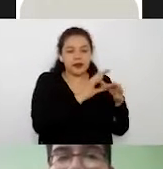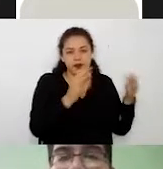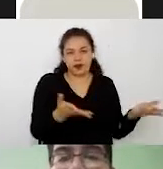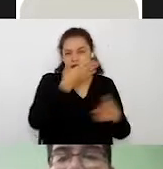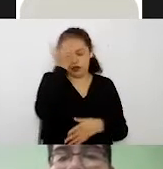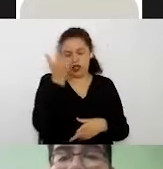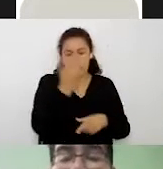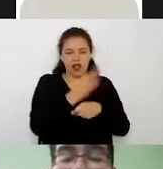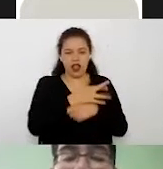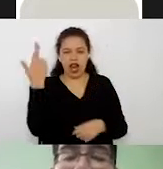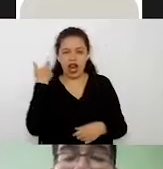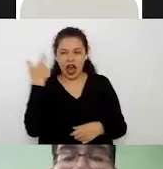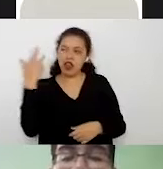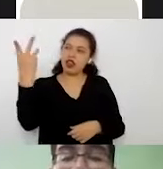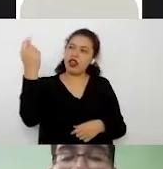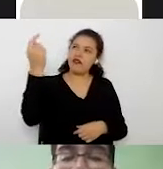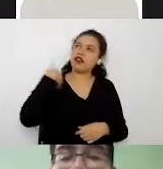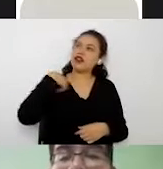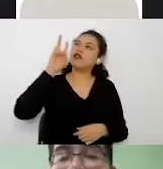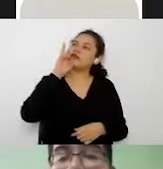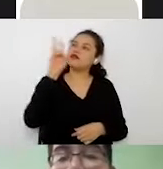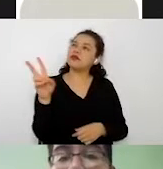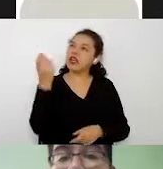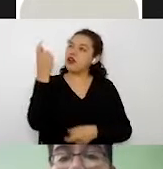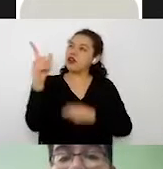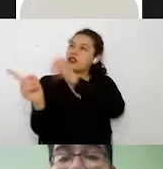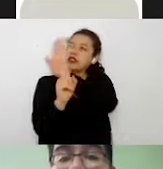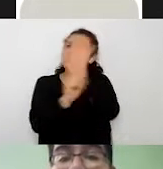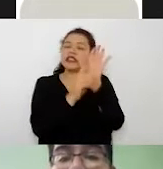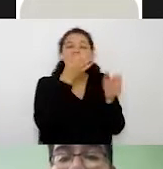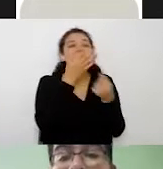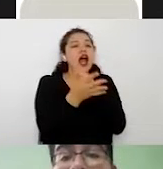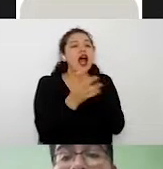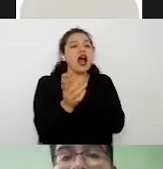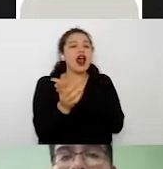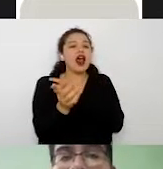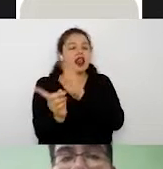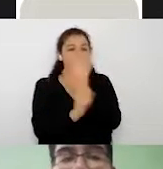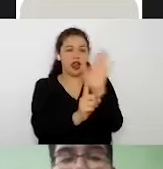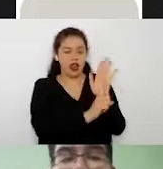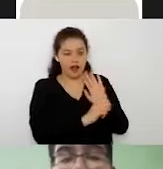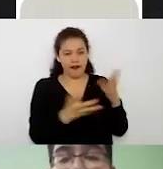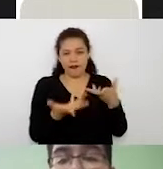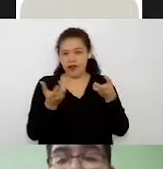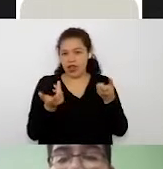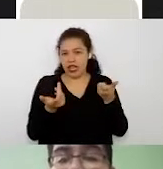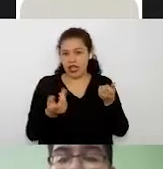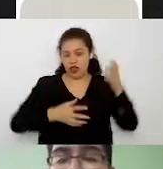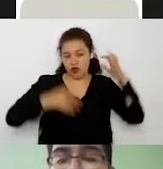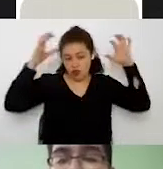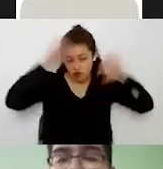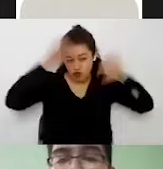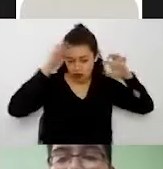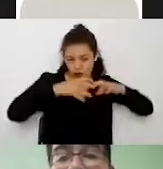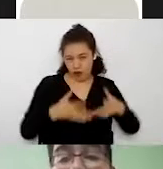la televisión que hay anuncios que nos alertan acerca de que va a haber fuertes, no sé, tormentas, o que va a